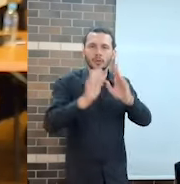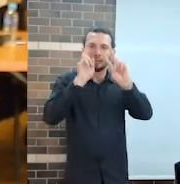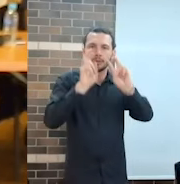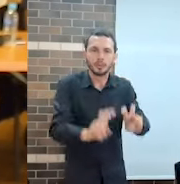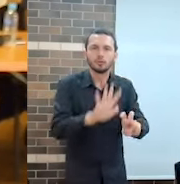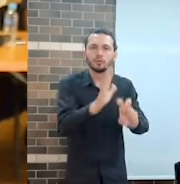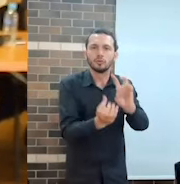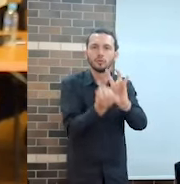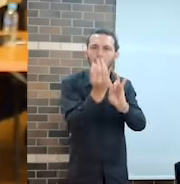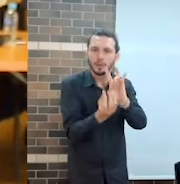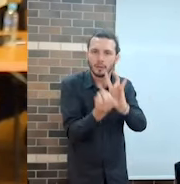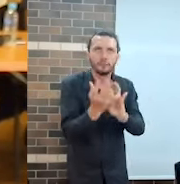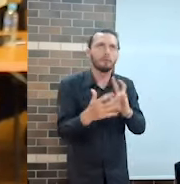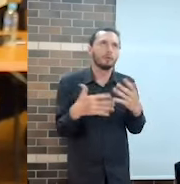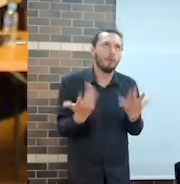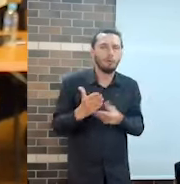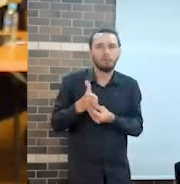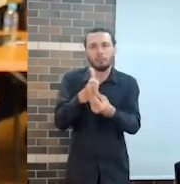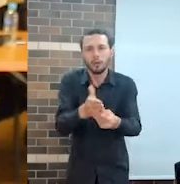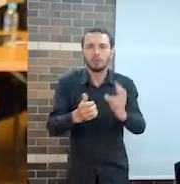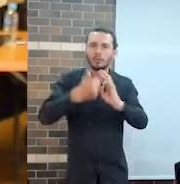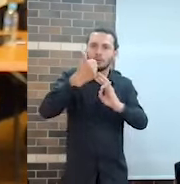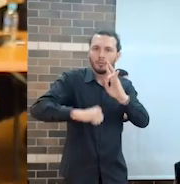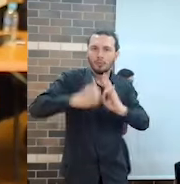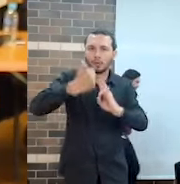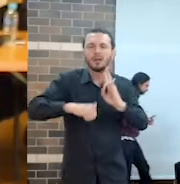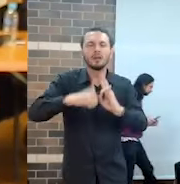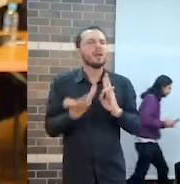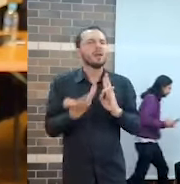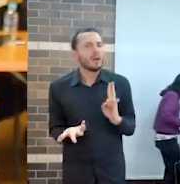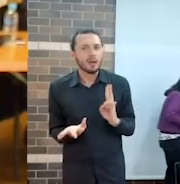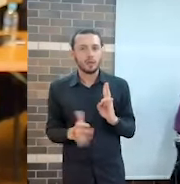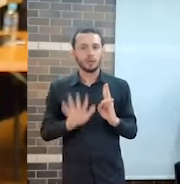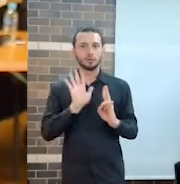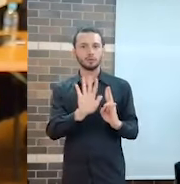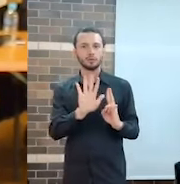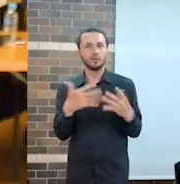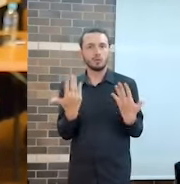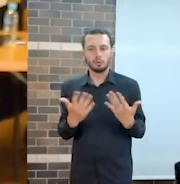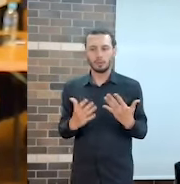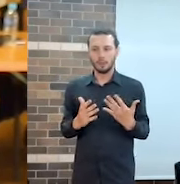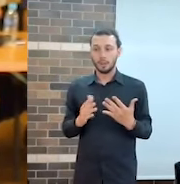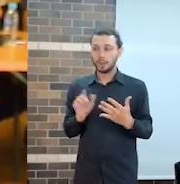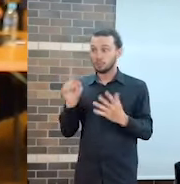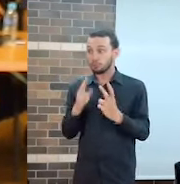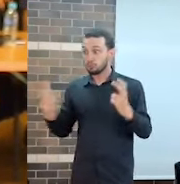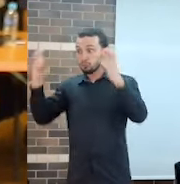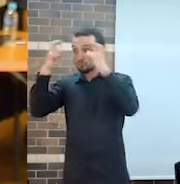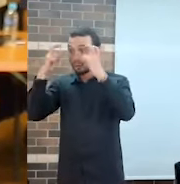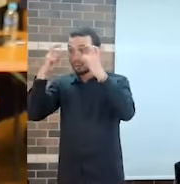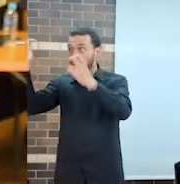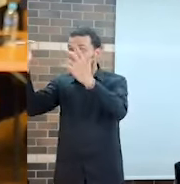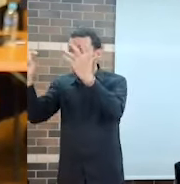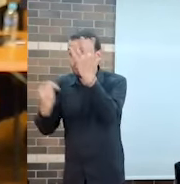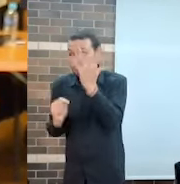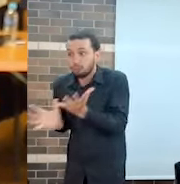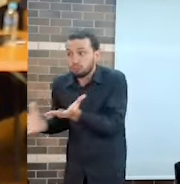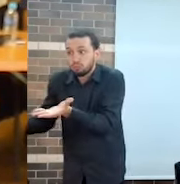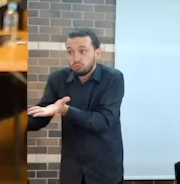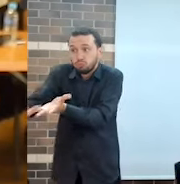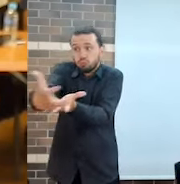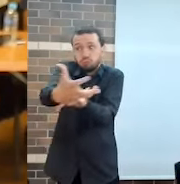cuantitativos, incluso métodos cualitativos, que no permiten recoger estos saberes que existen en las comunidades y